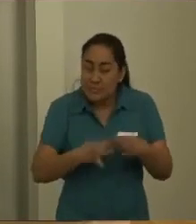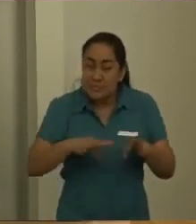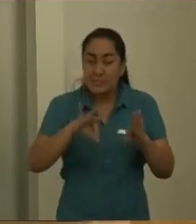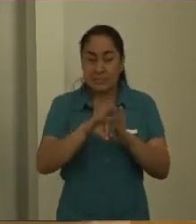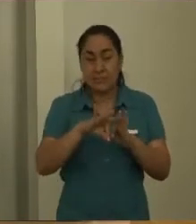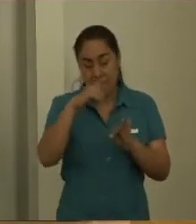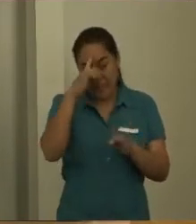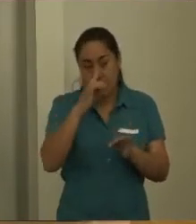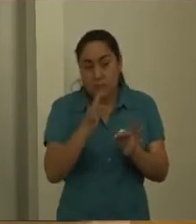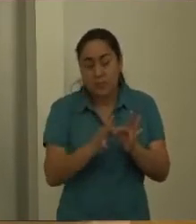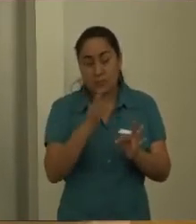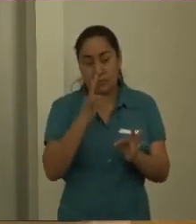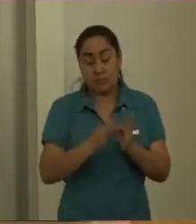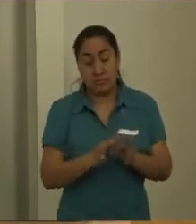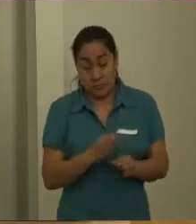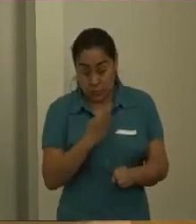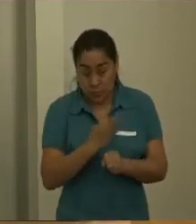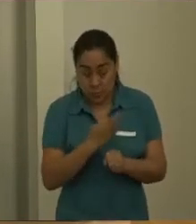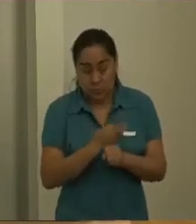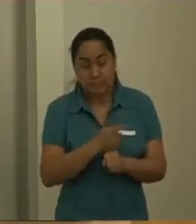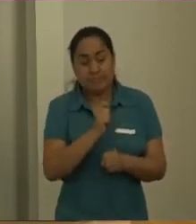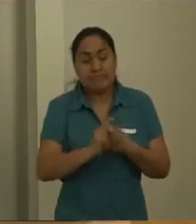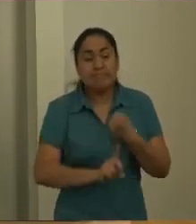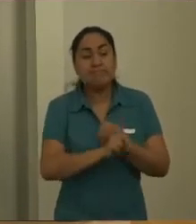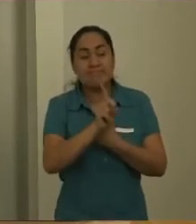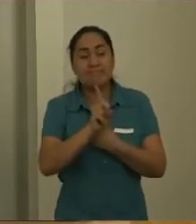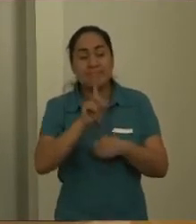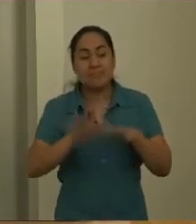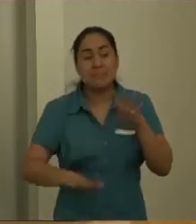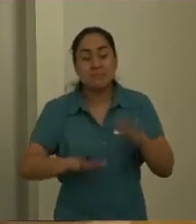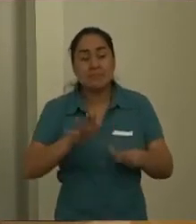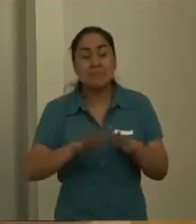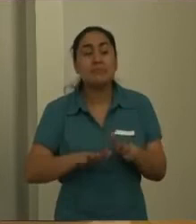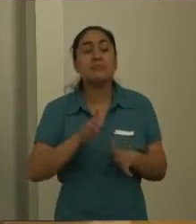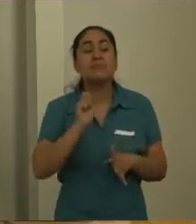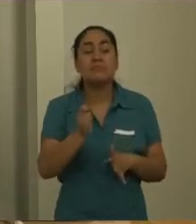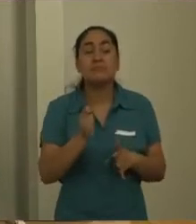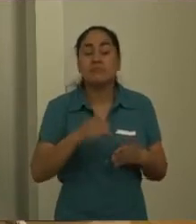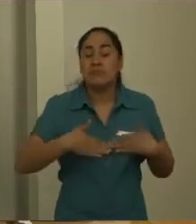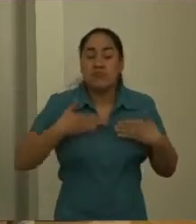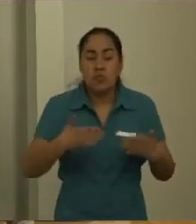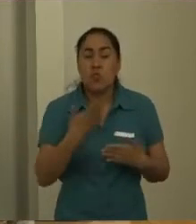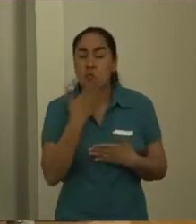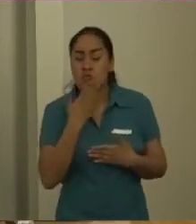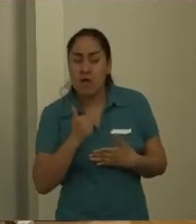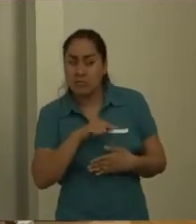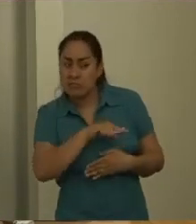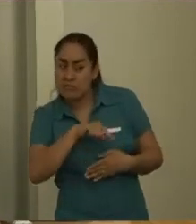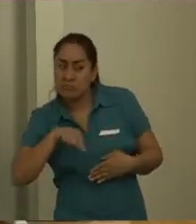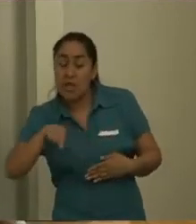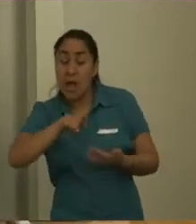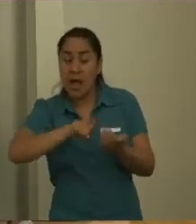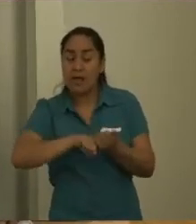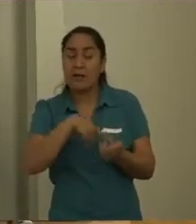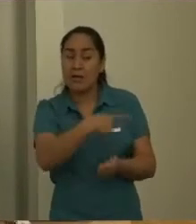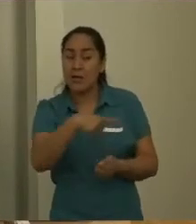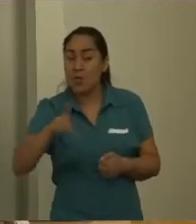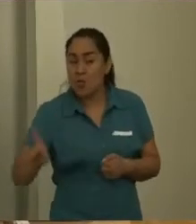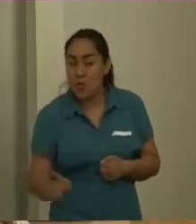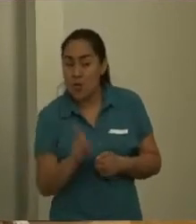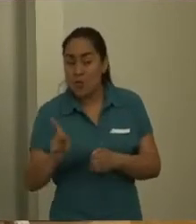cumplir y esto ha causado en muchos casos la desconfianza de los pueblos y comunidades